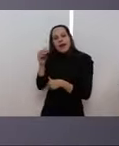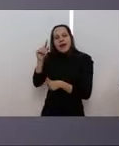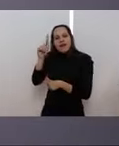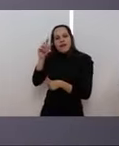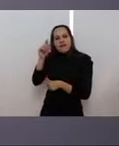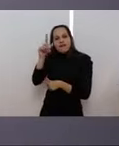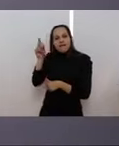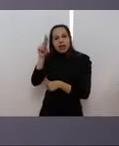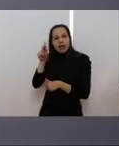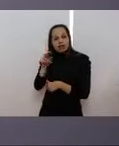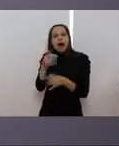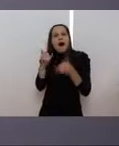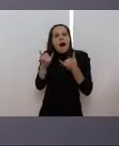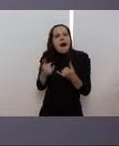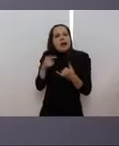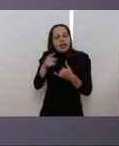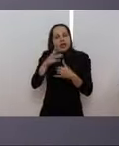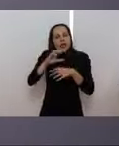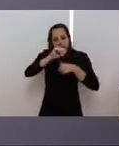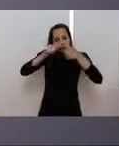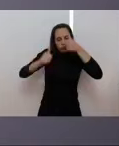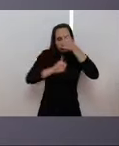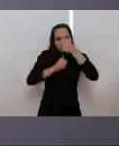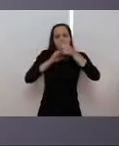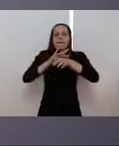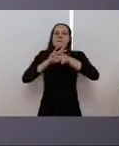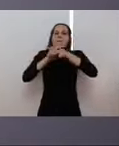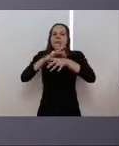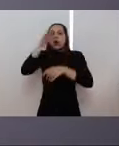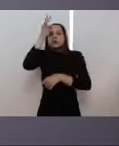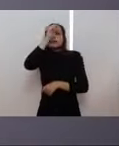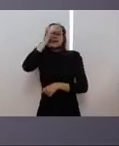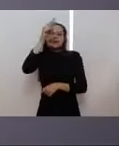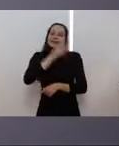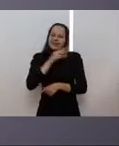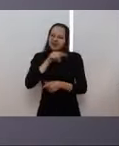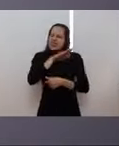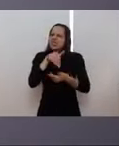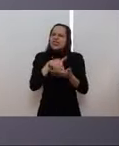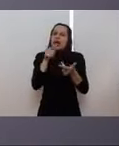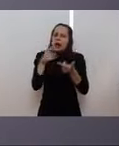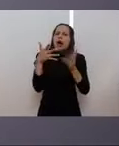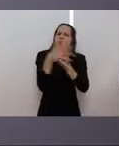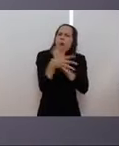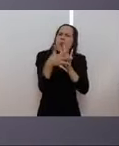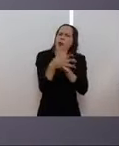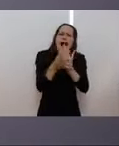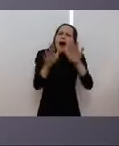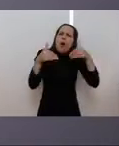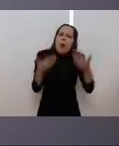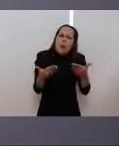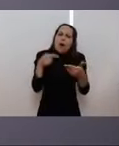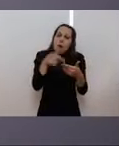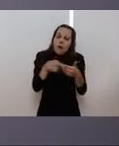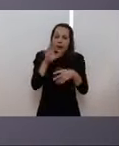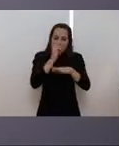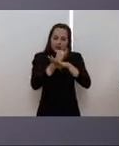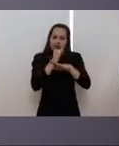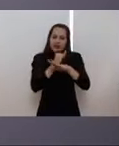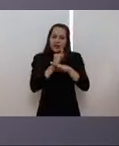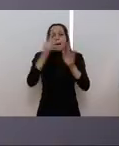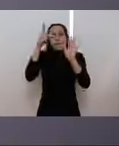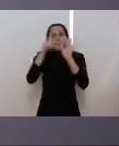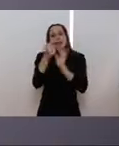y actualmente es el subdirector médico del hospital militar central para que precisamente nos cuente los de la institución y la vigencia